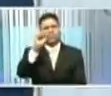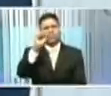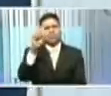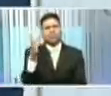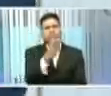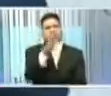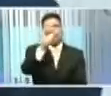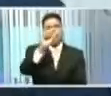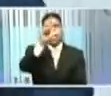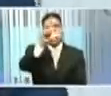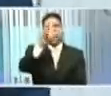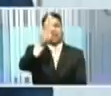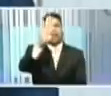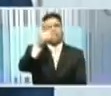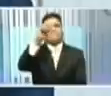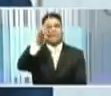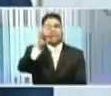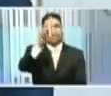José Alberto Delgado